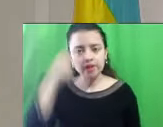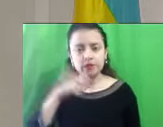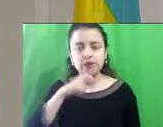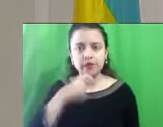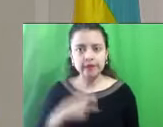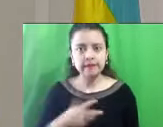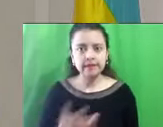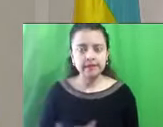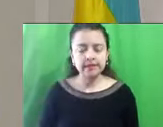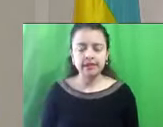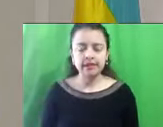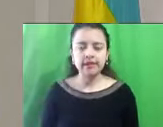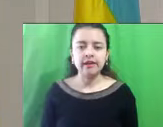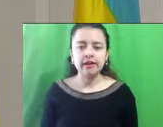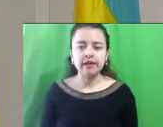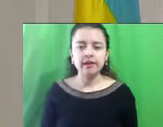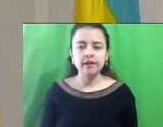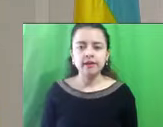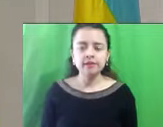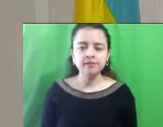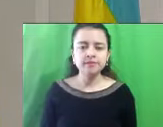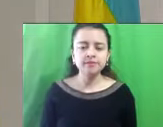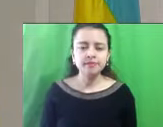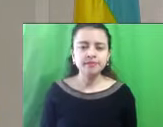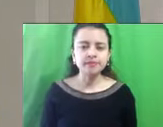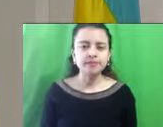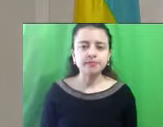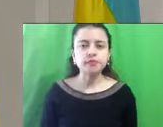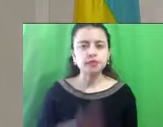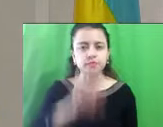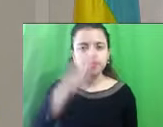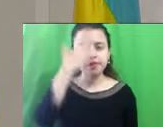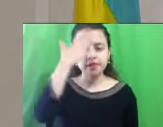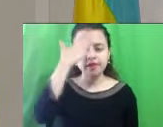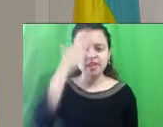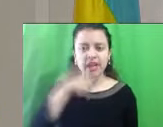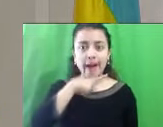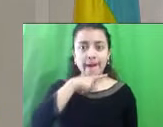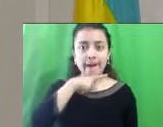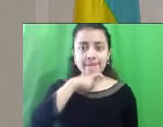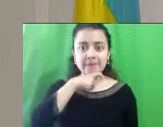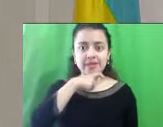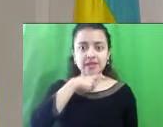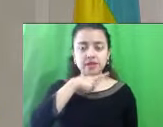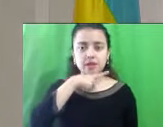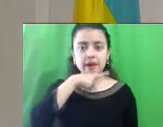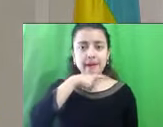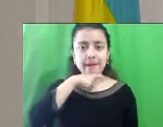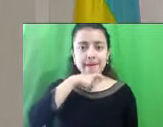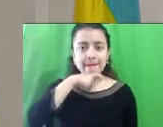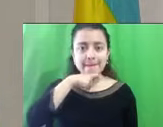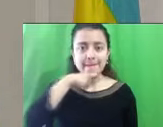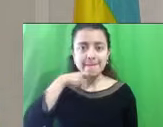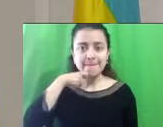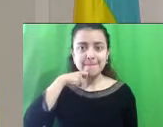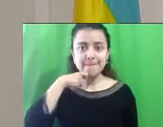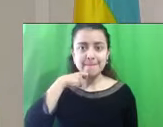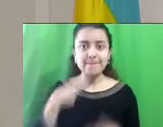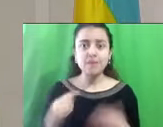que cuando el agua escasea debemos acudir al suministro de agua por medio de los pozos